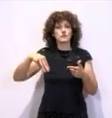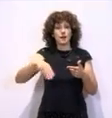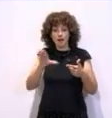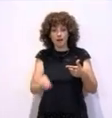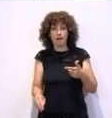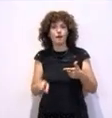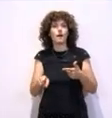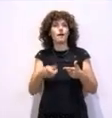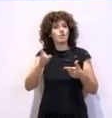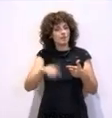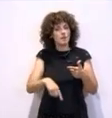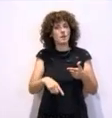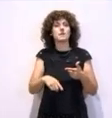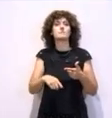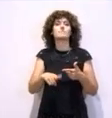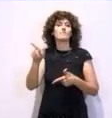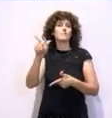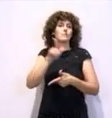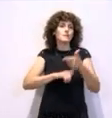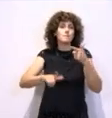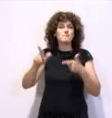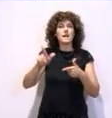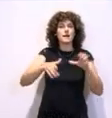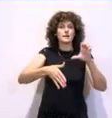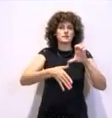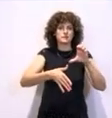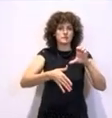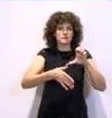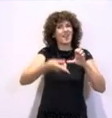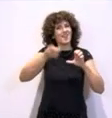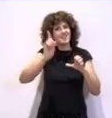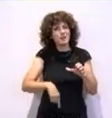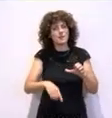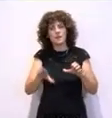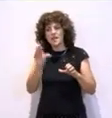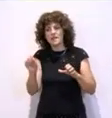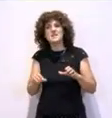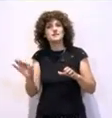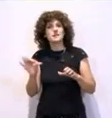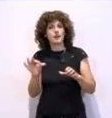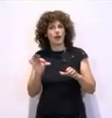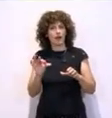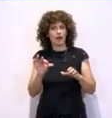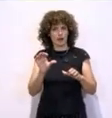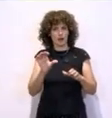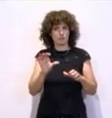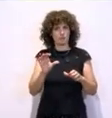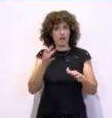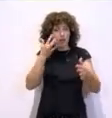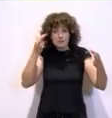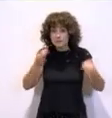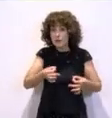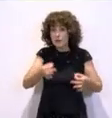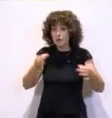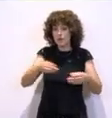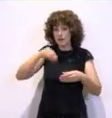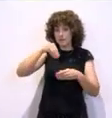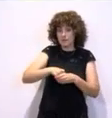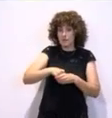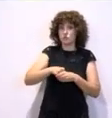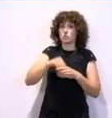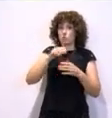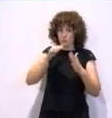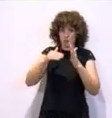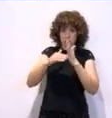realizado viajes a Guatemala y hemos realizado viajes a Senegal. Lógicamente, donde la seguridad, y dentro de la seguridad que íbamos en convoy,